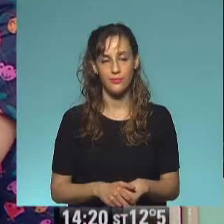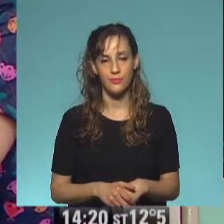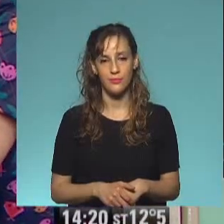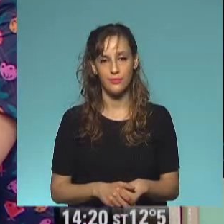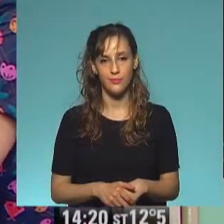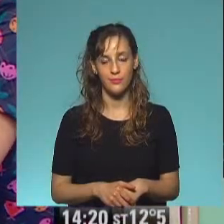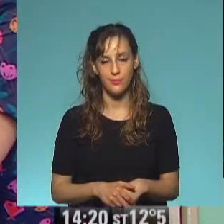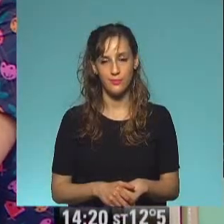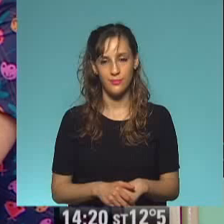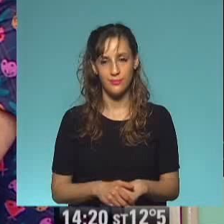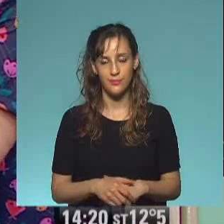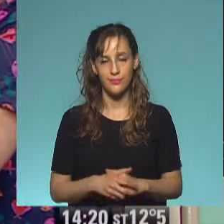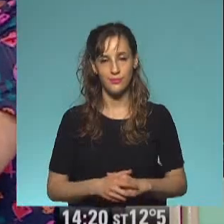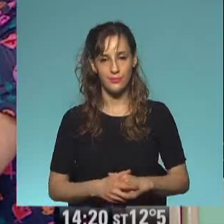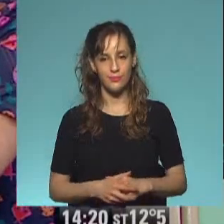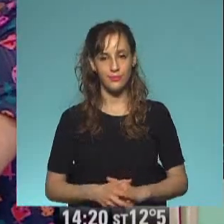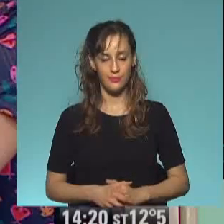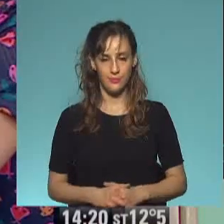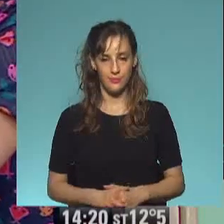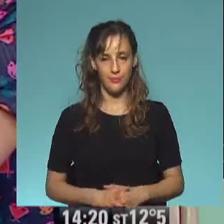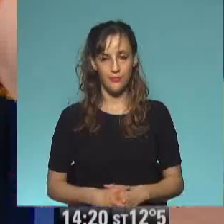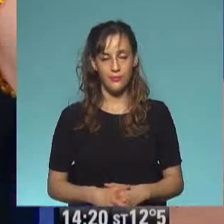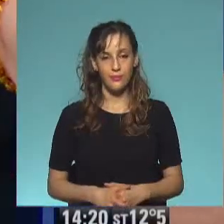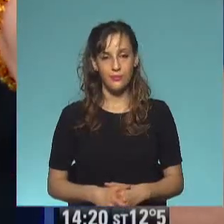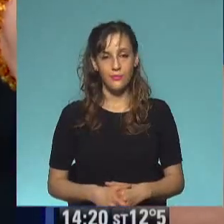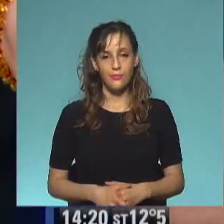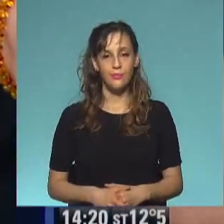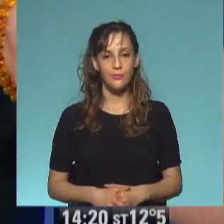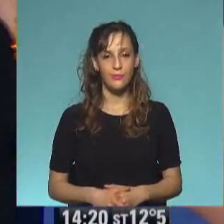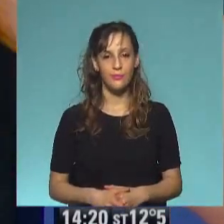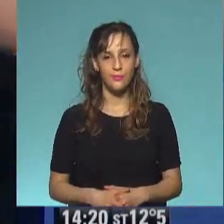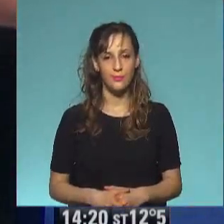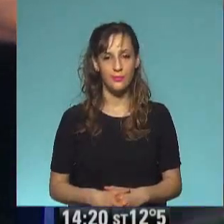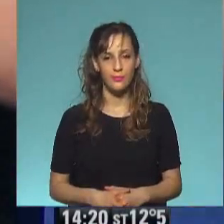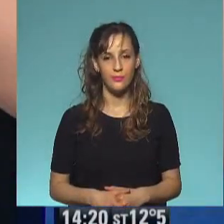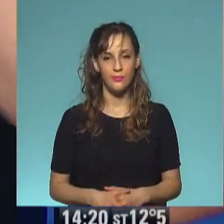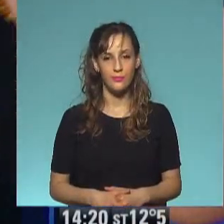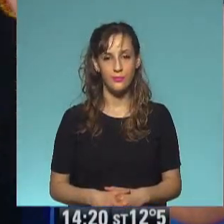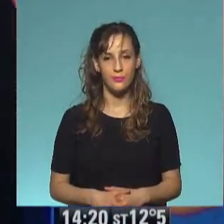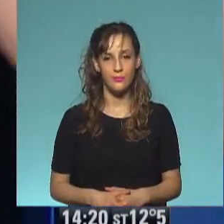y tres. Sí, esto que me sobró acá abajo lo voy a borrar.